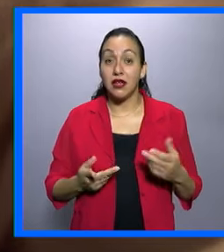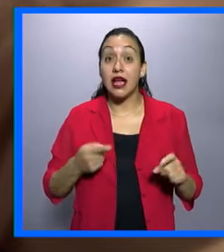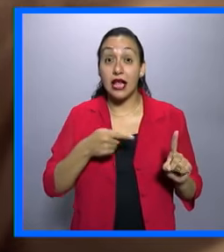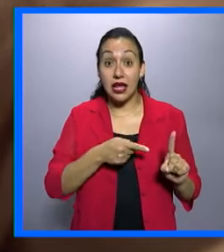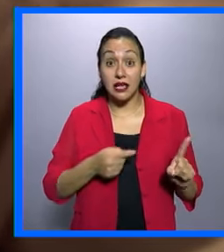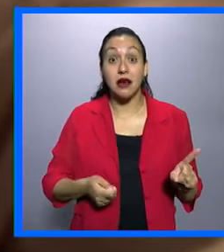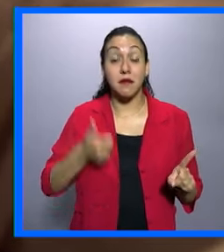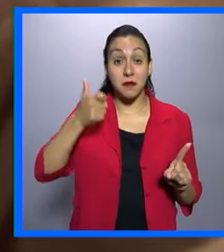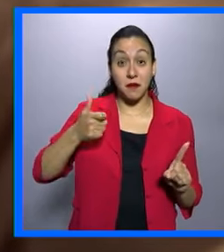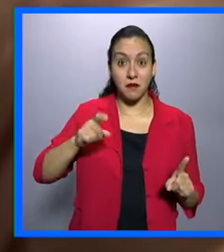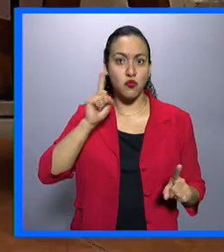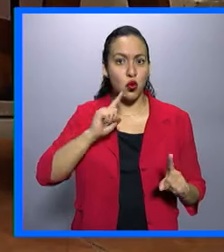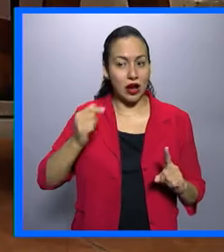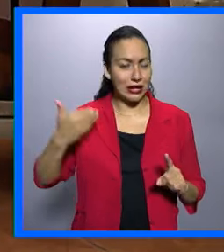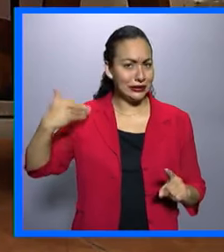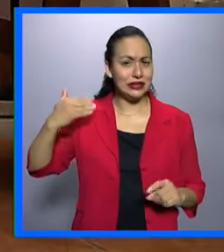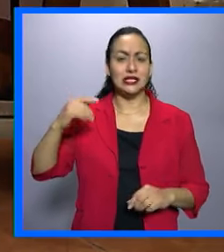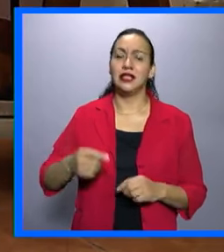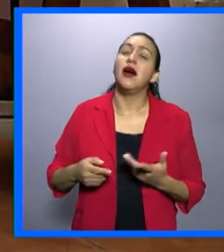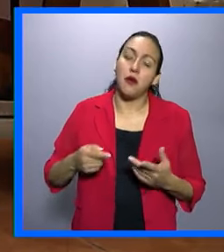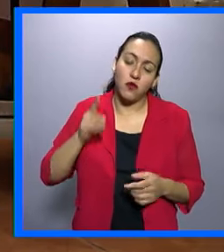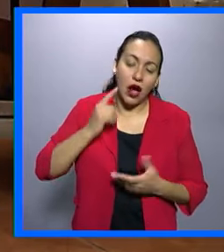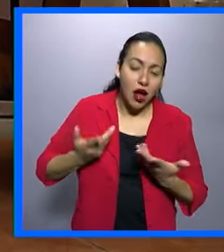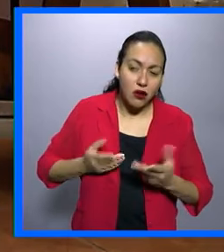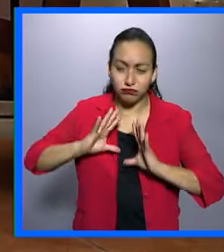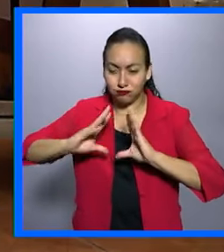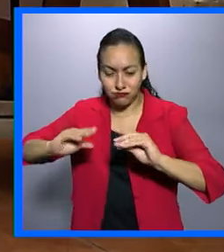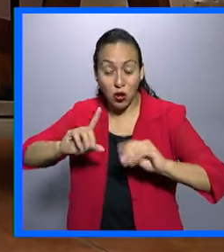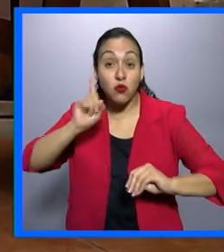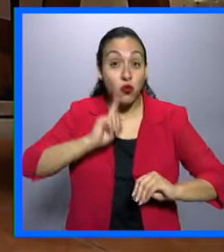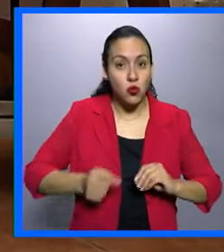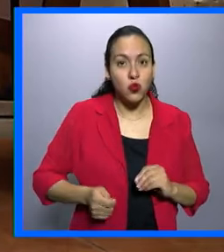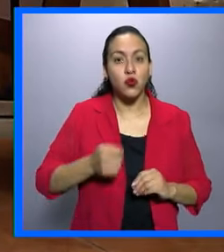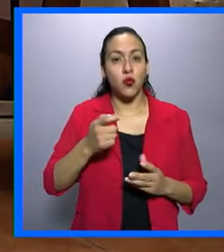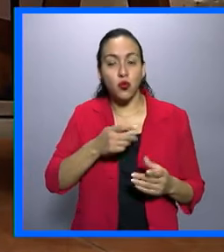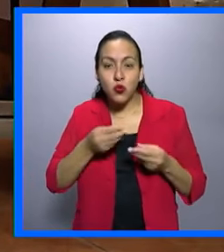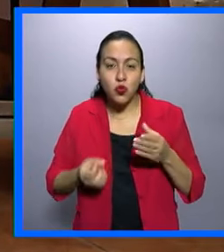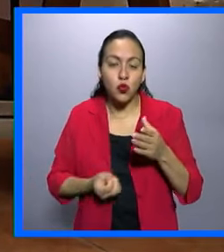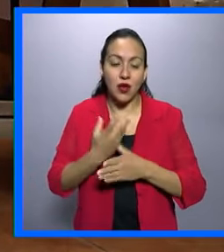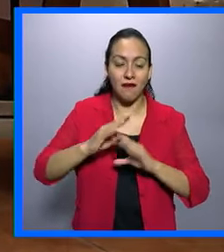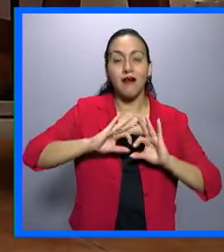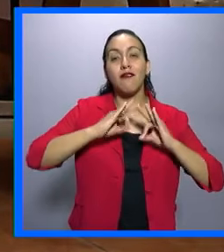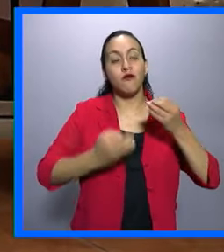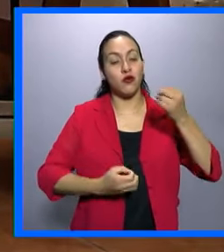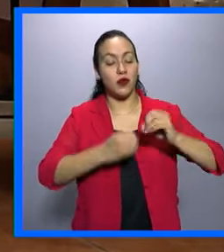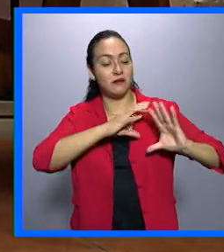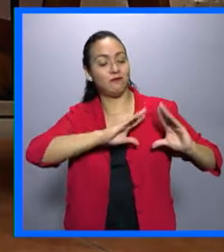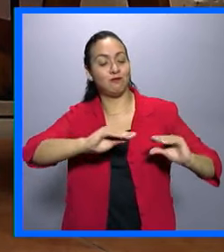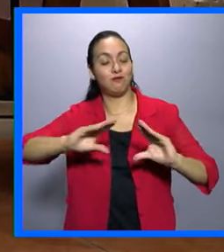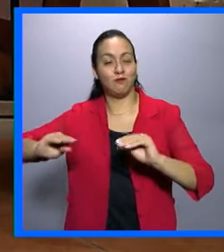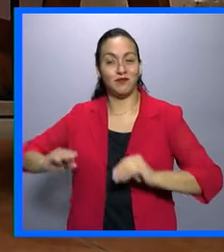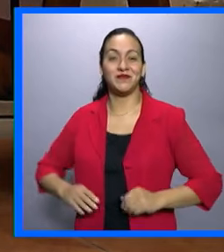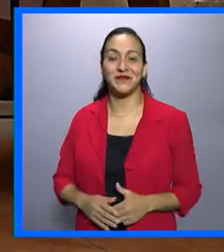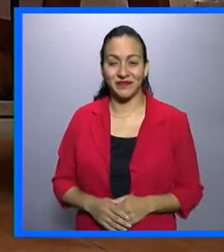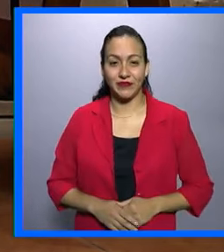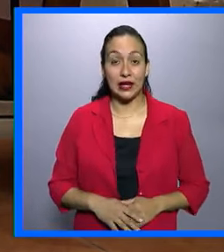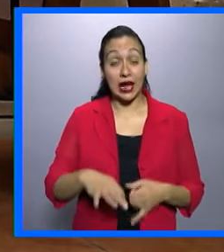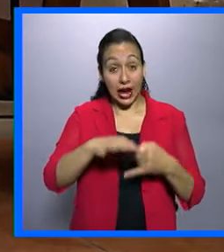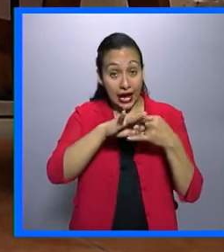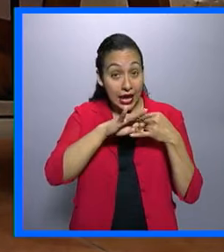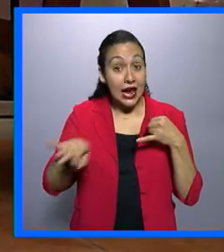sido catedrática y de enseñar a las nuevas generaciones sobre el mundo de la justicia. Al